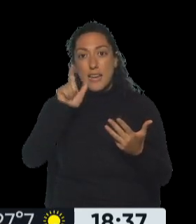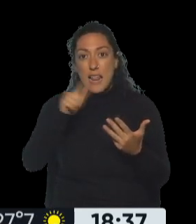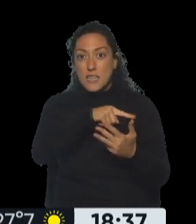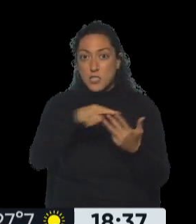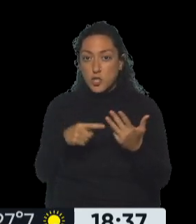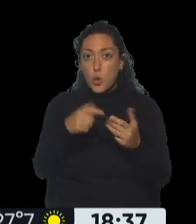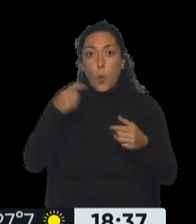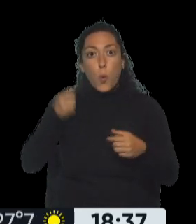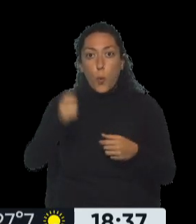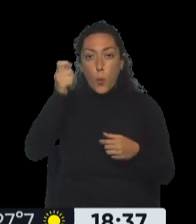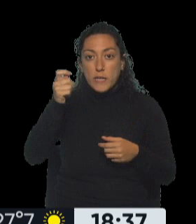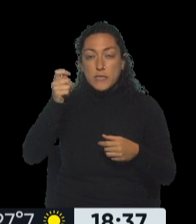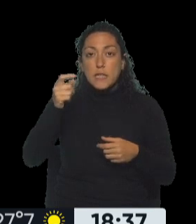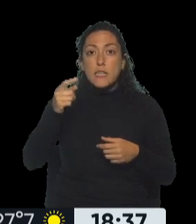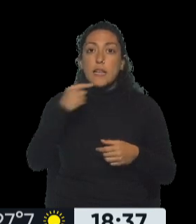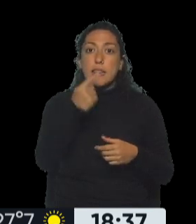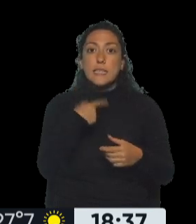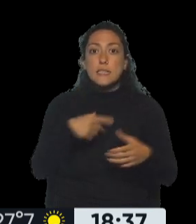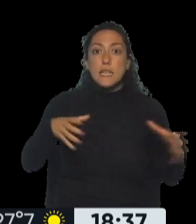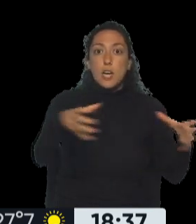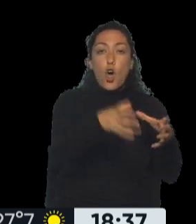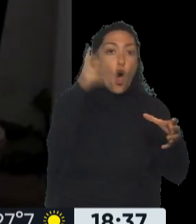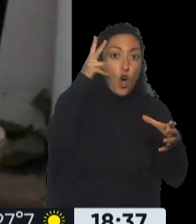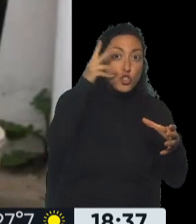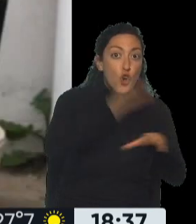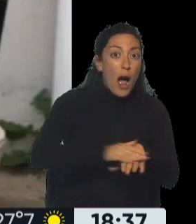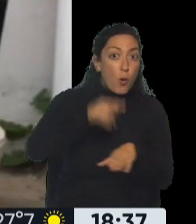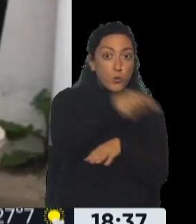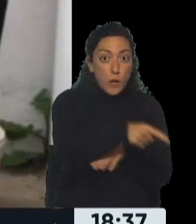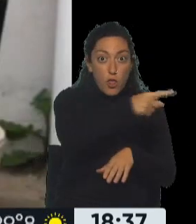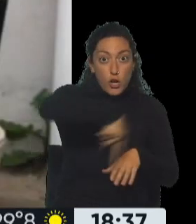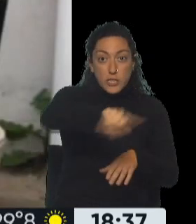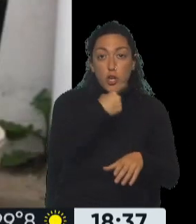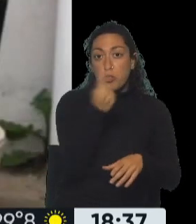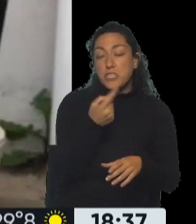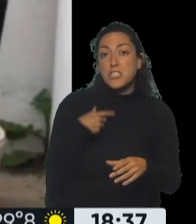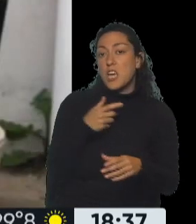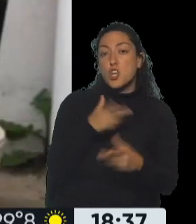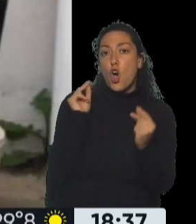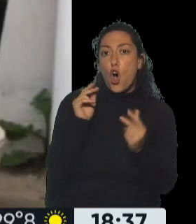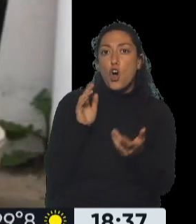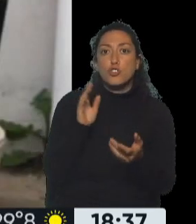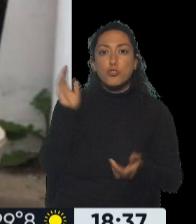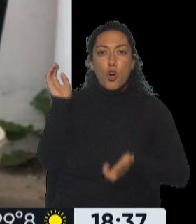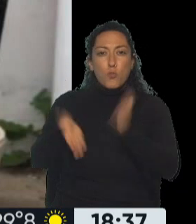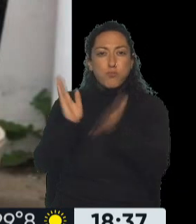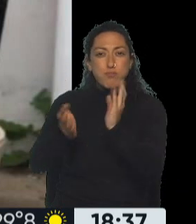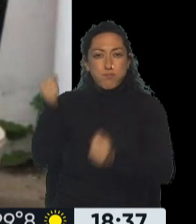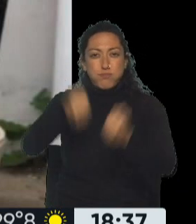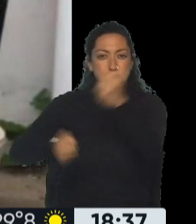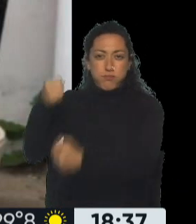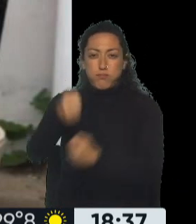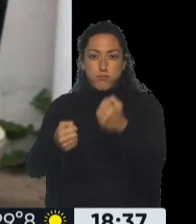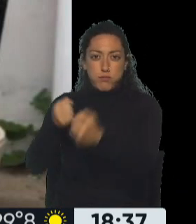Soria, rechazó el planteo de 8 de los acusados de haber participado en la feroz golpiza que